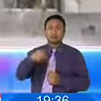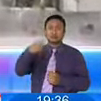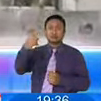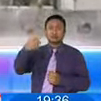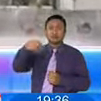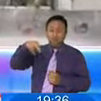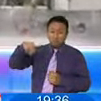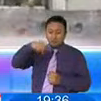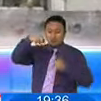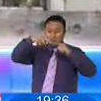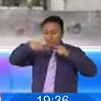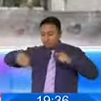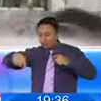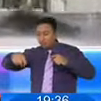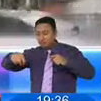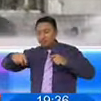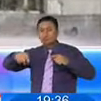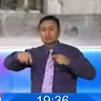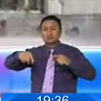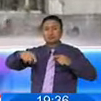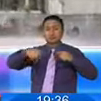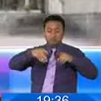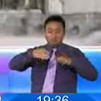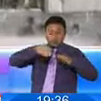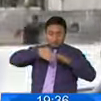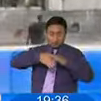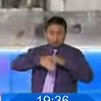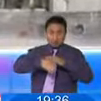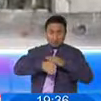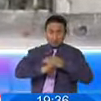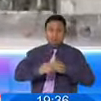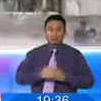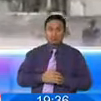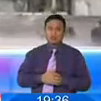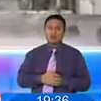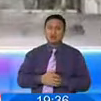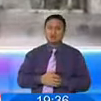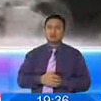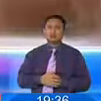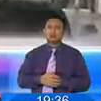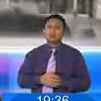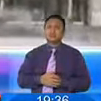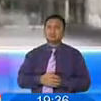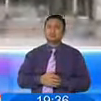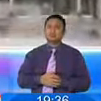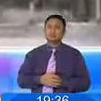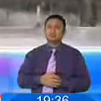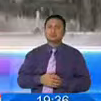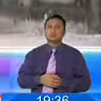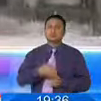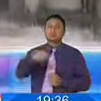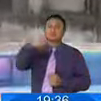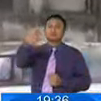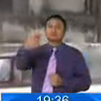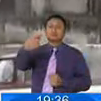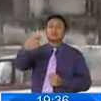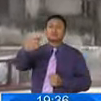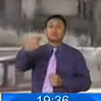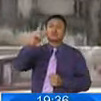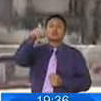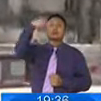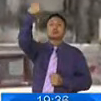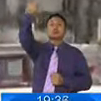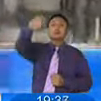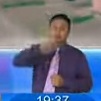otro lado. A ver, si ingreso en esa puerta. Ya, usted sale al callejón. Y al callejón hay otra puerta. Y allá sales, ahí sales allá al